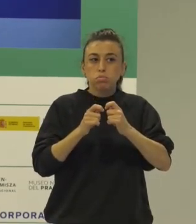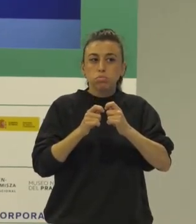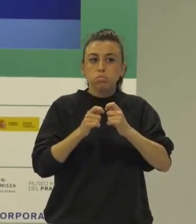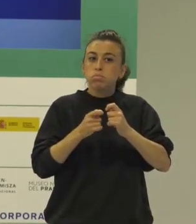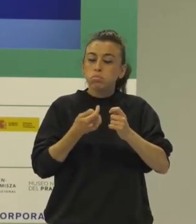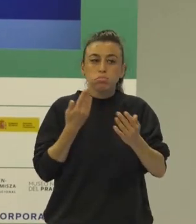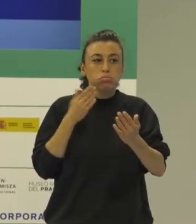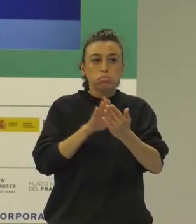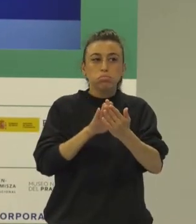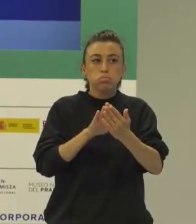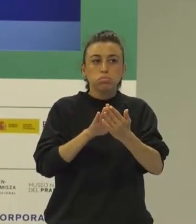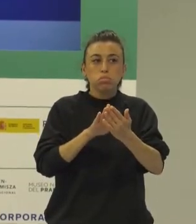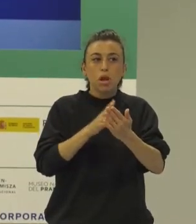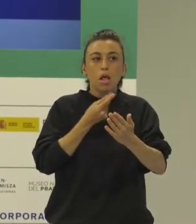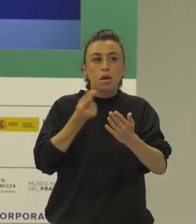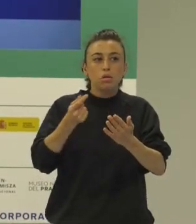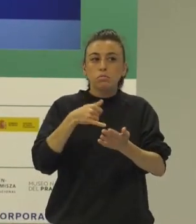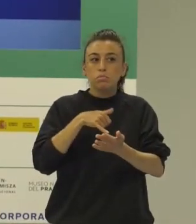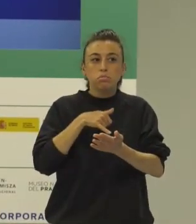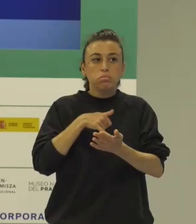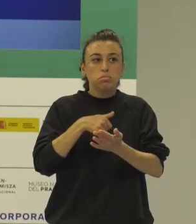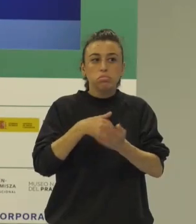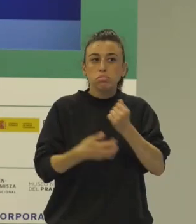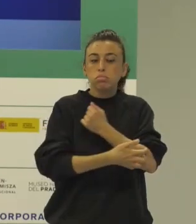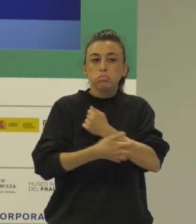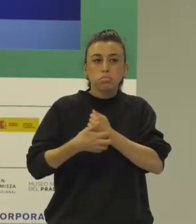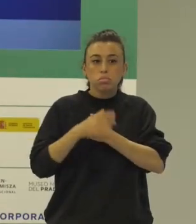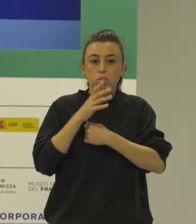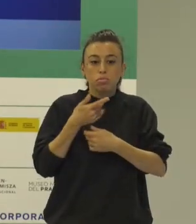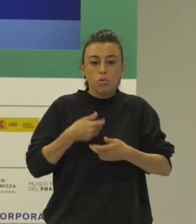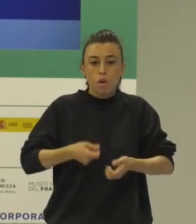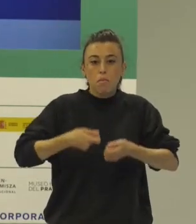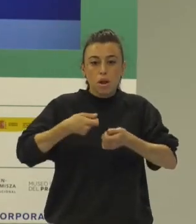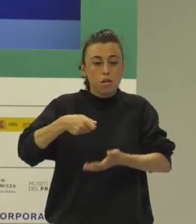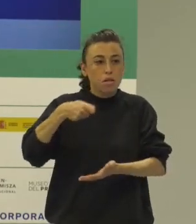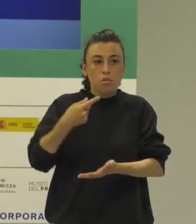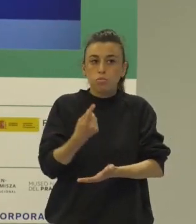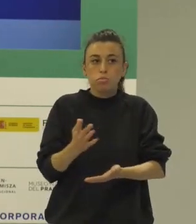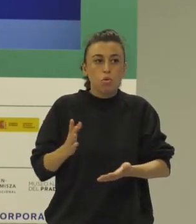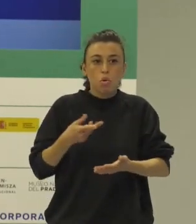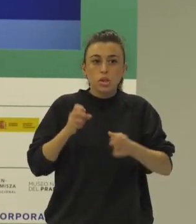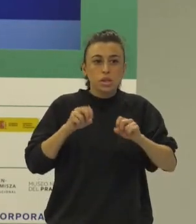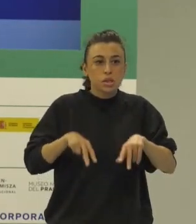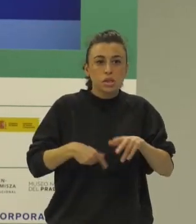exilio, de salir con una maleta o sin maleta, a la nada, a la suerte. Y bueno,